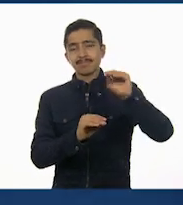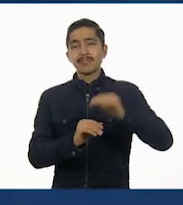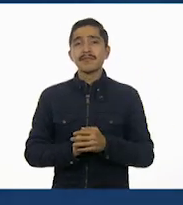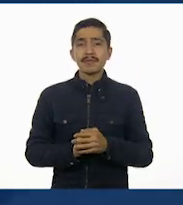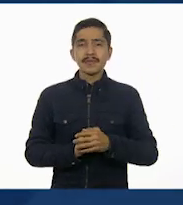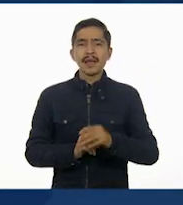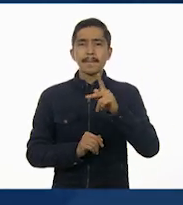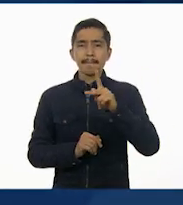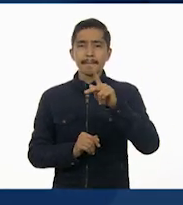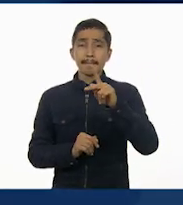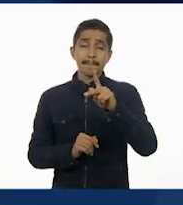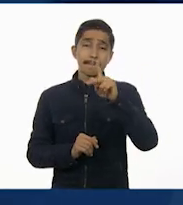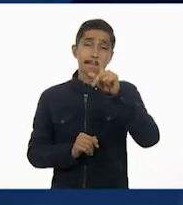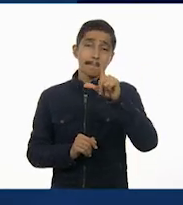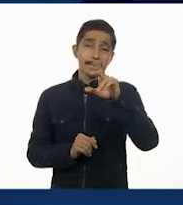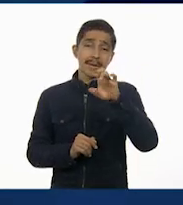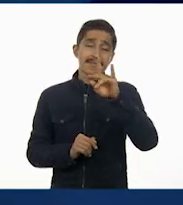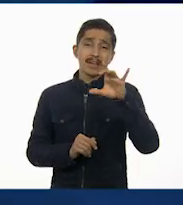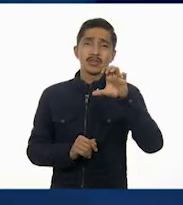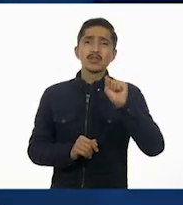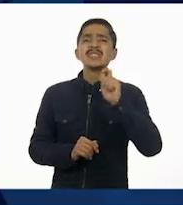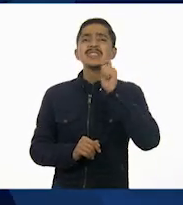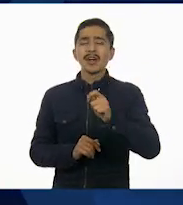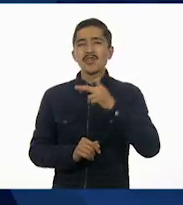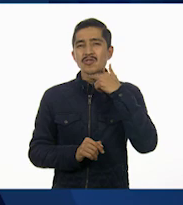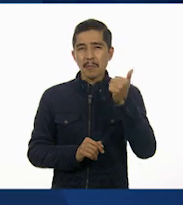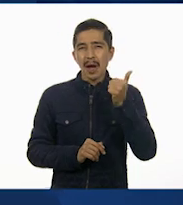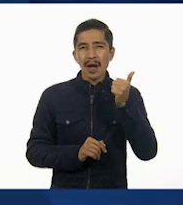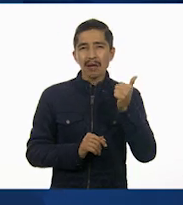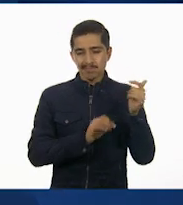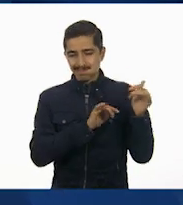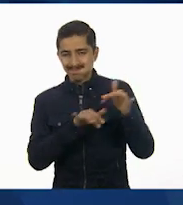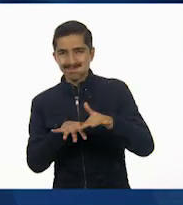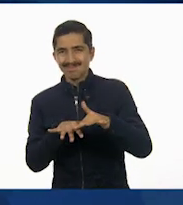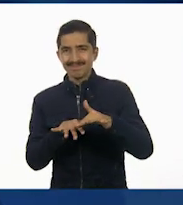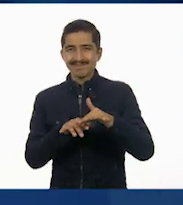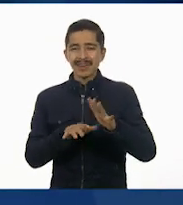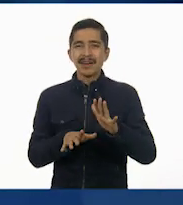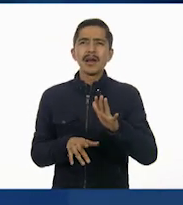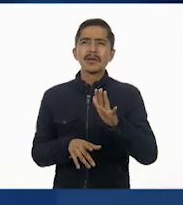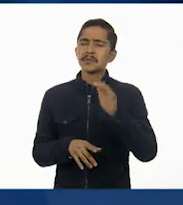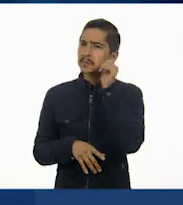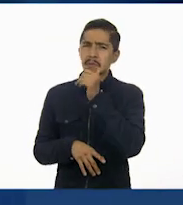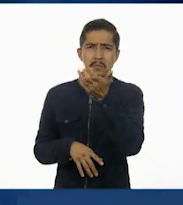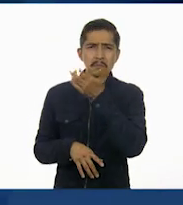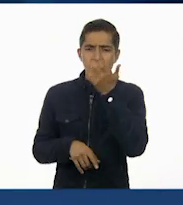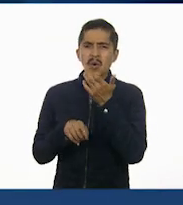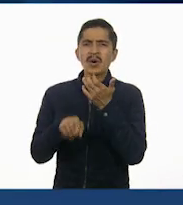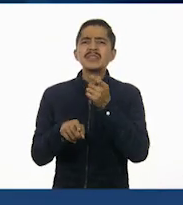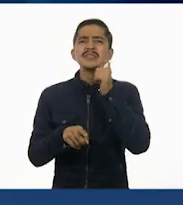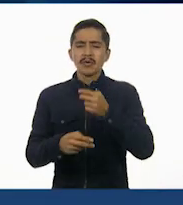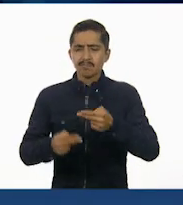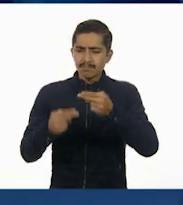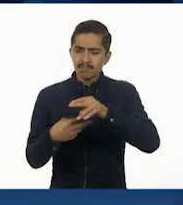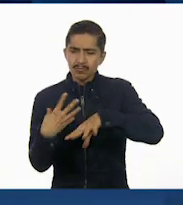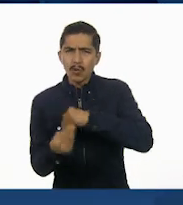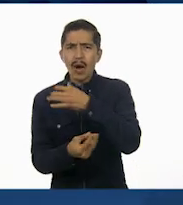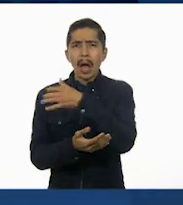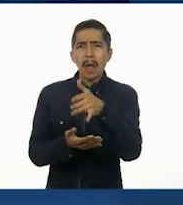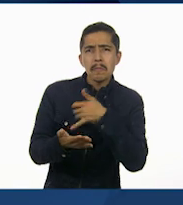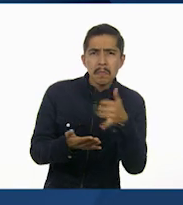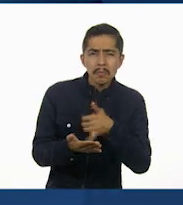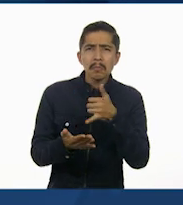Los plebeyos habían llegado a Roma de los pueblos y campos vecinos. Generalmente se dedicaban al comercio, la